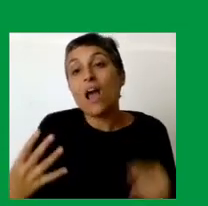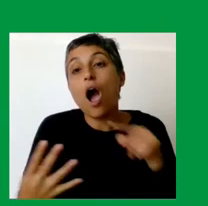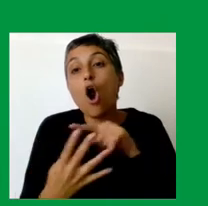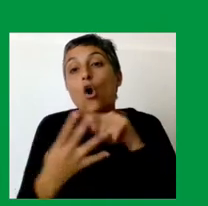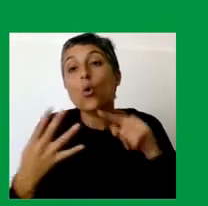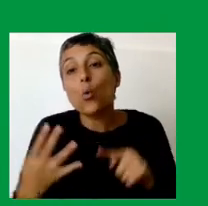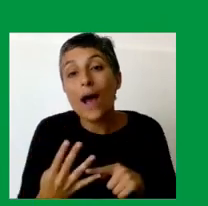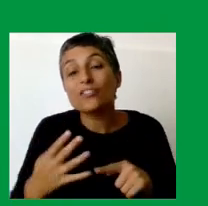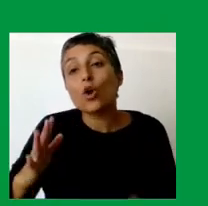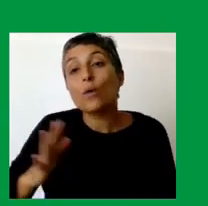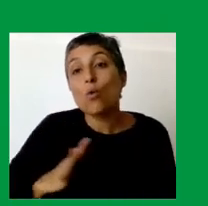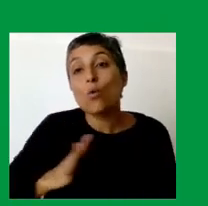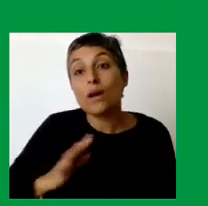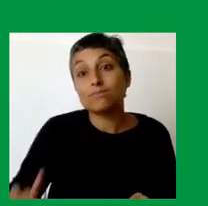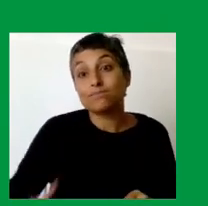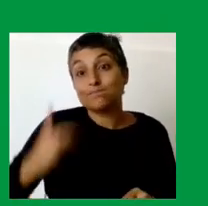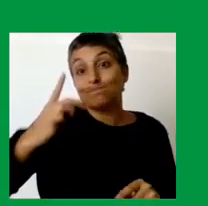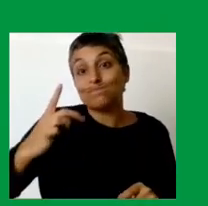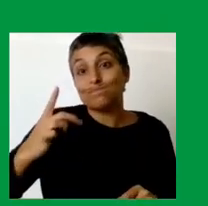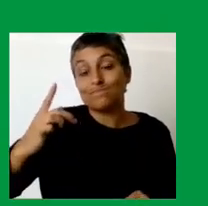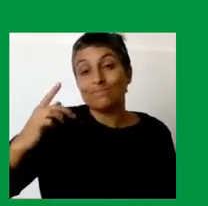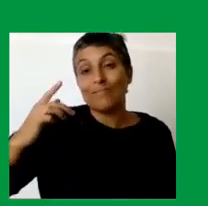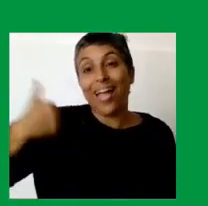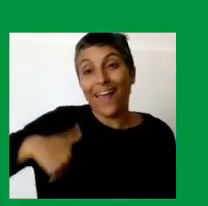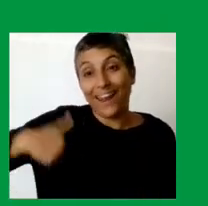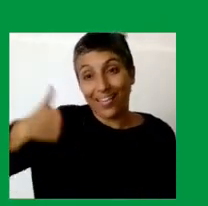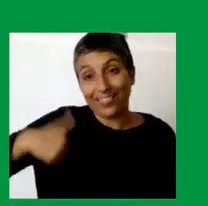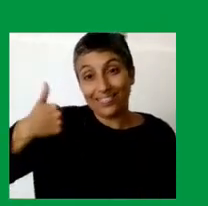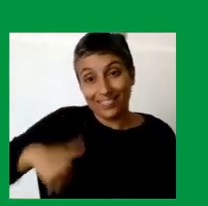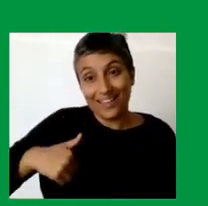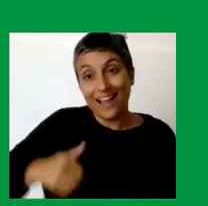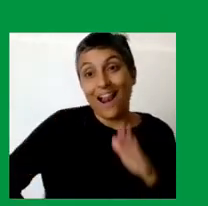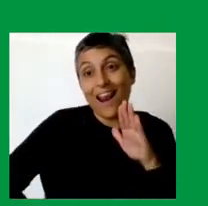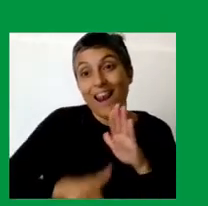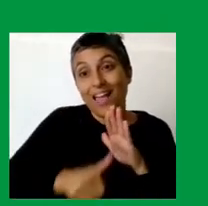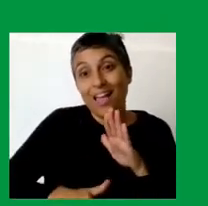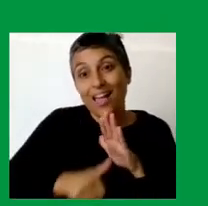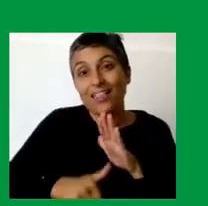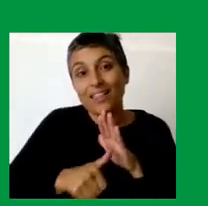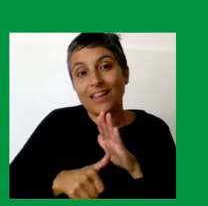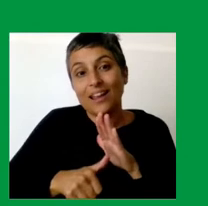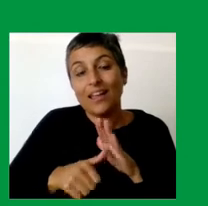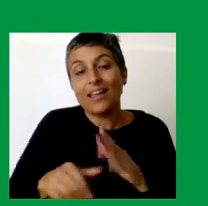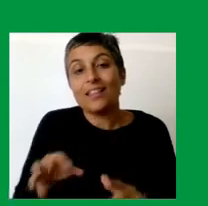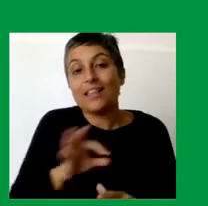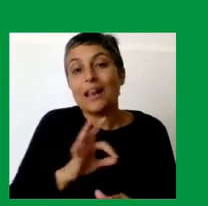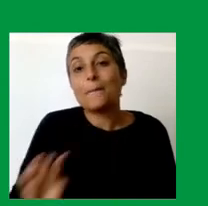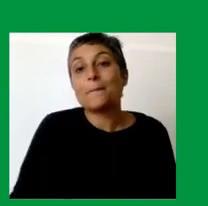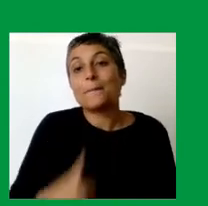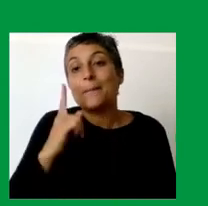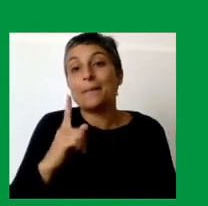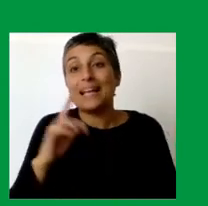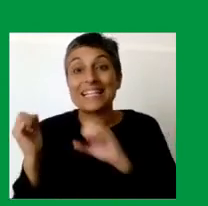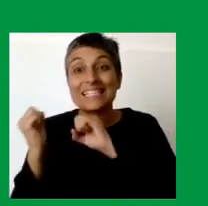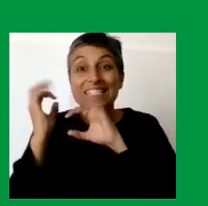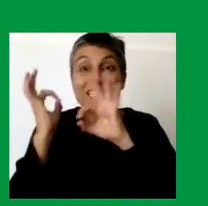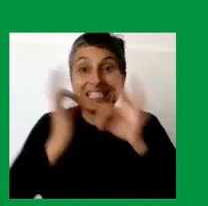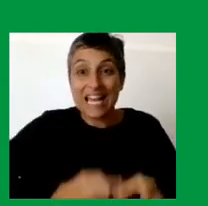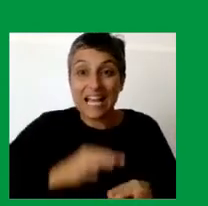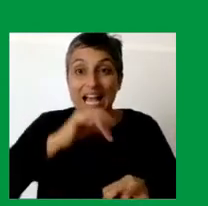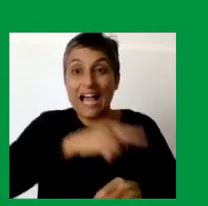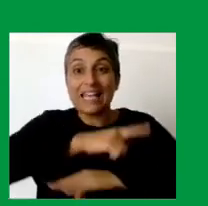pioneras científicas de la Argentina que lideraron la primera expedición a la Antártida, que eso